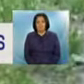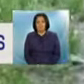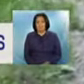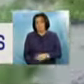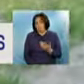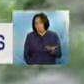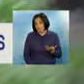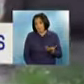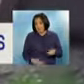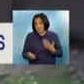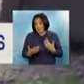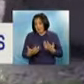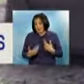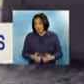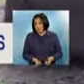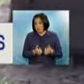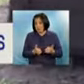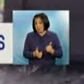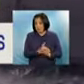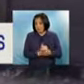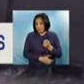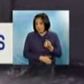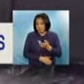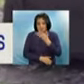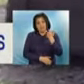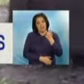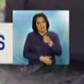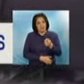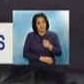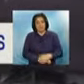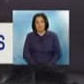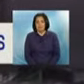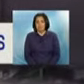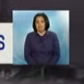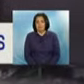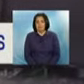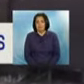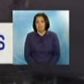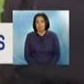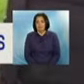Y si hablamos de buenos amigos, ellos son los mejores.